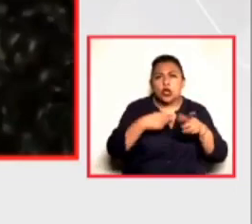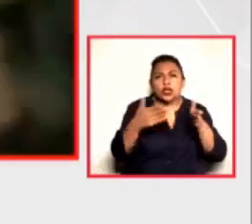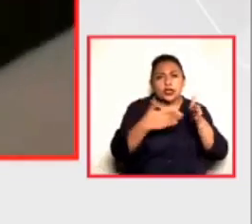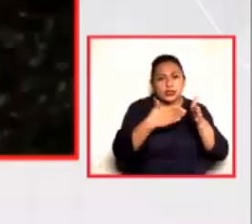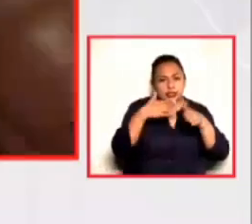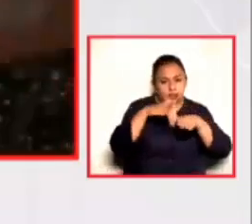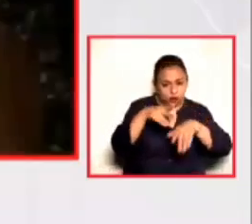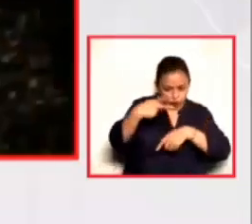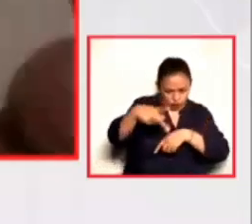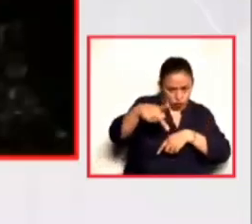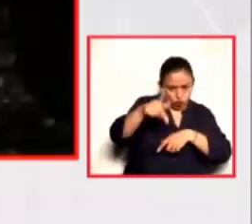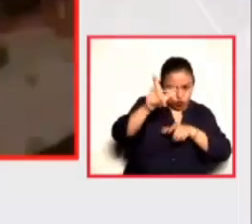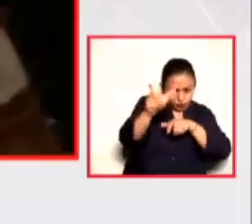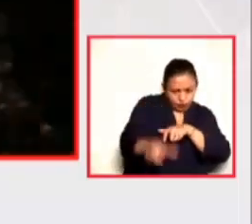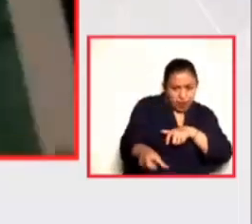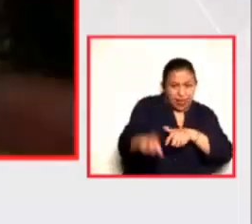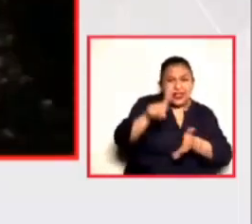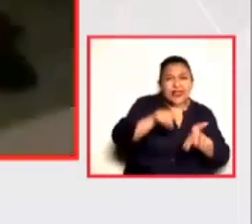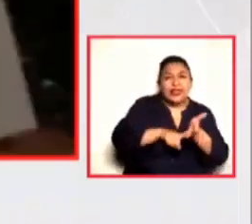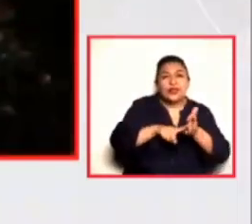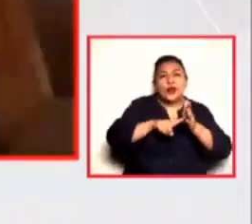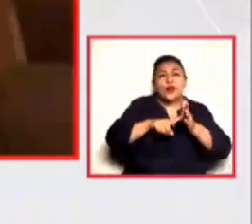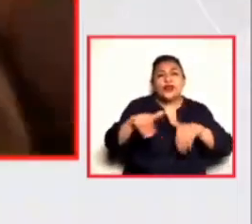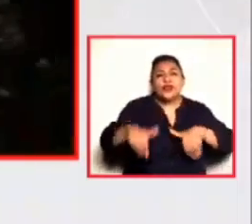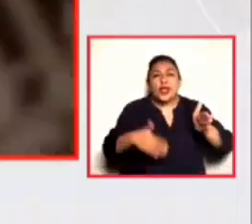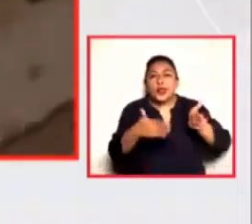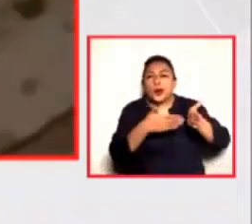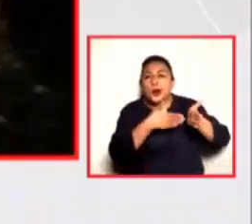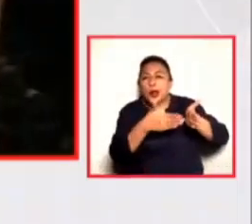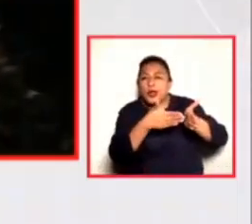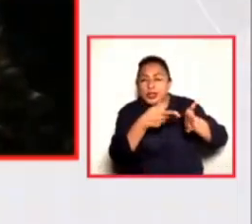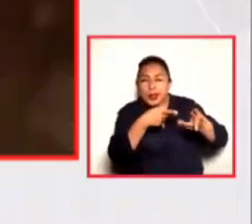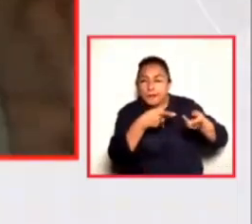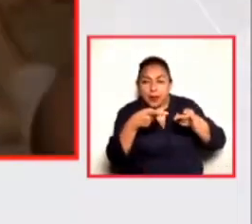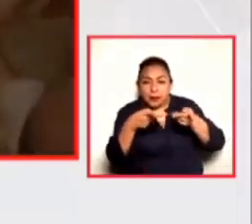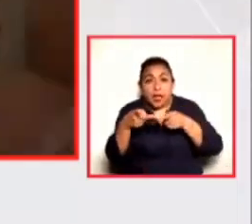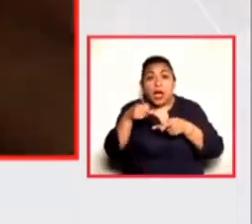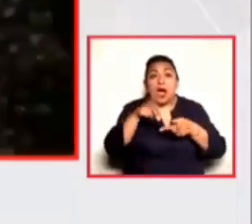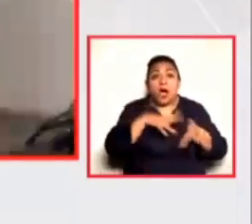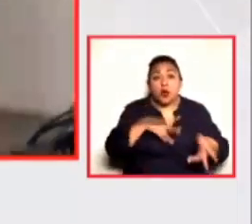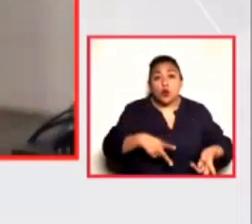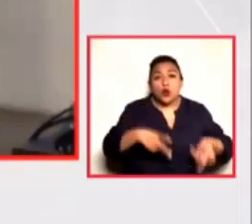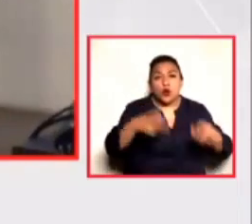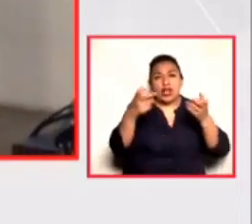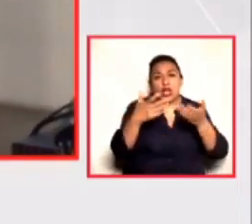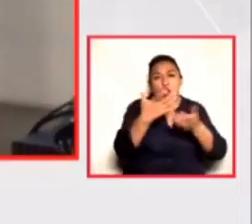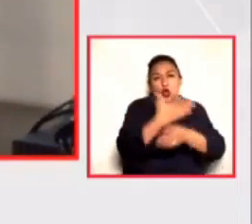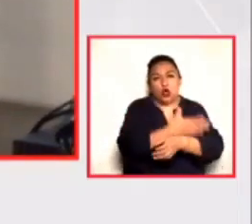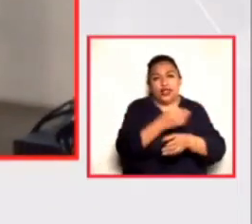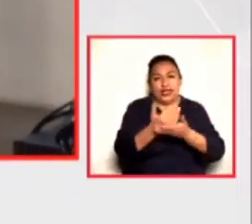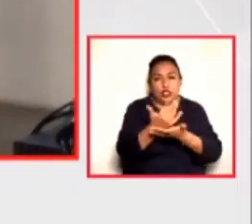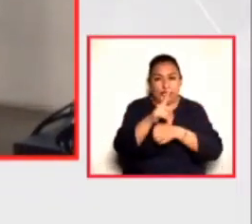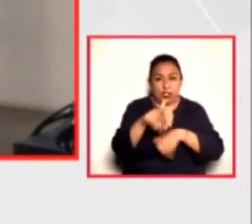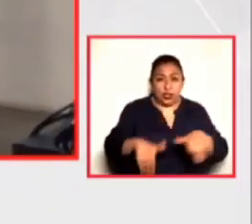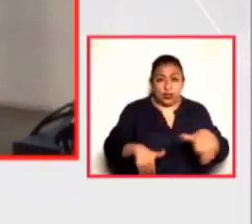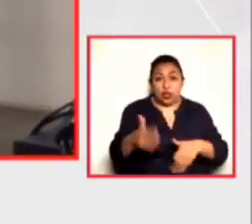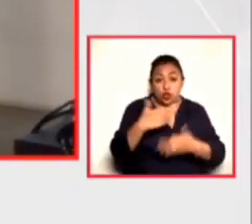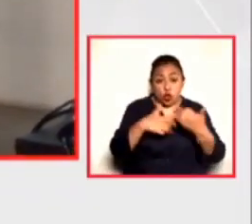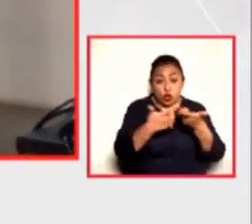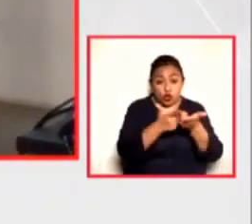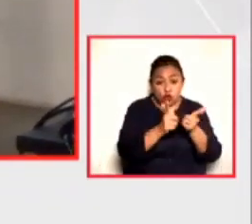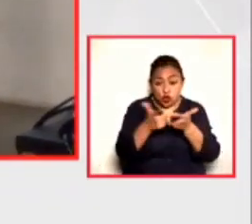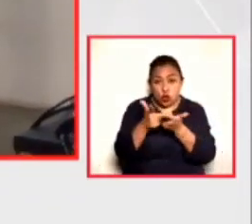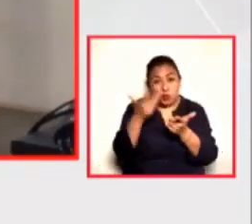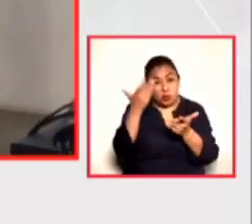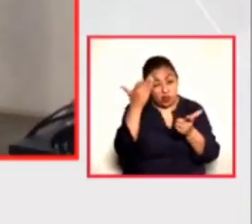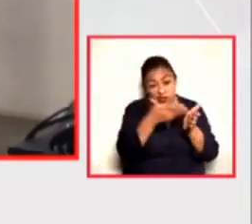parte de Cocinar el Teatro, plataforma impulsada por la Coordinación Nacional de Teatro, en la que todas sus compañías, cuya temporada fue